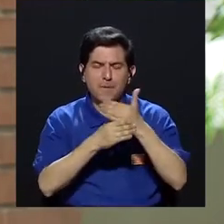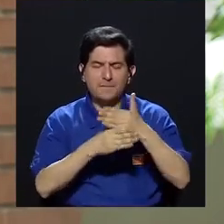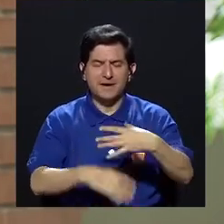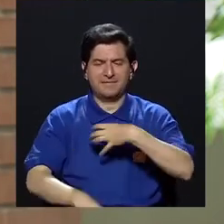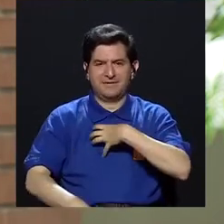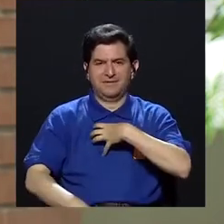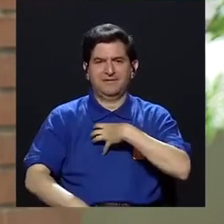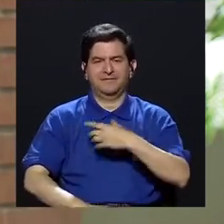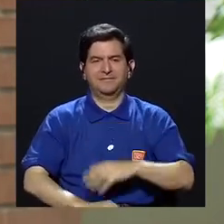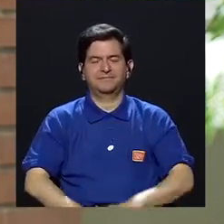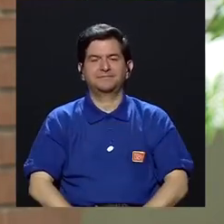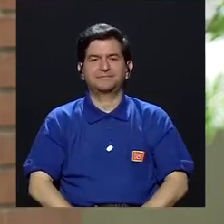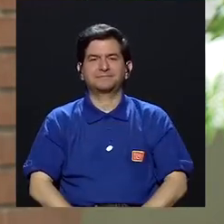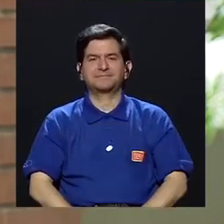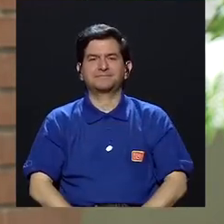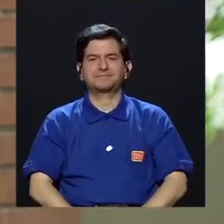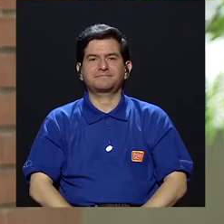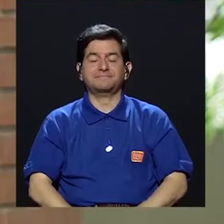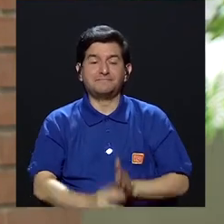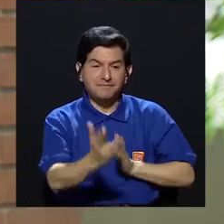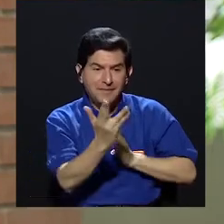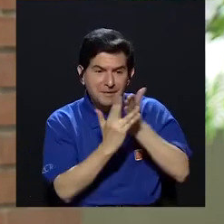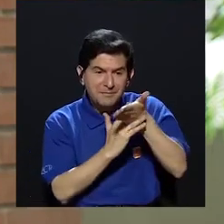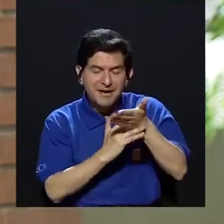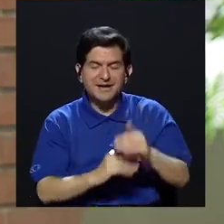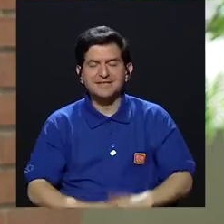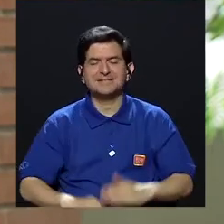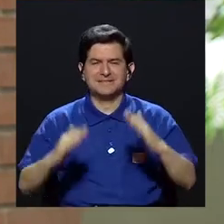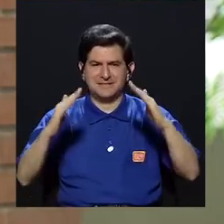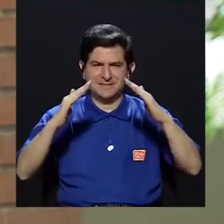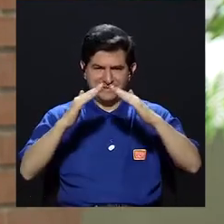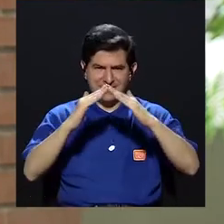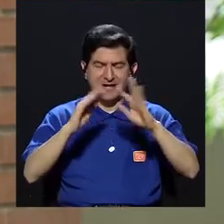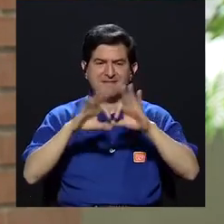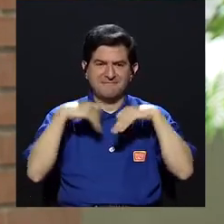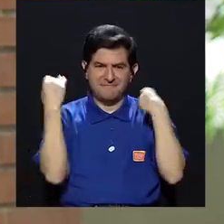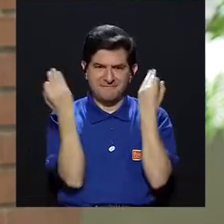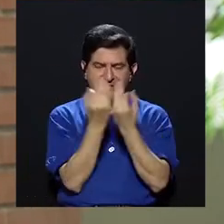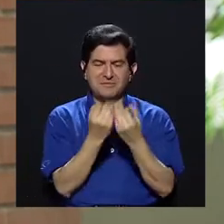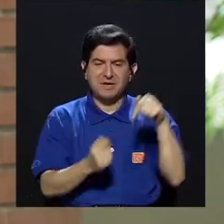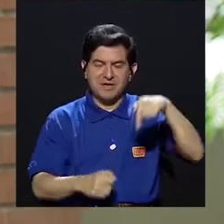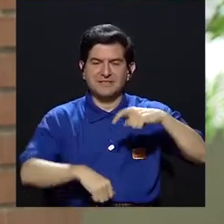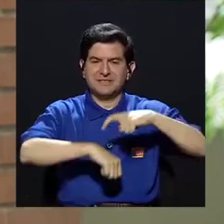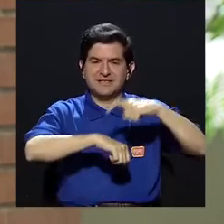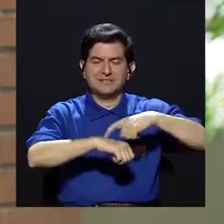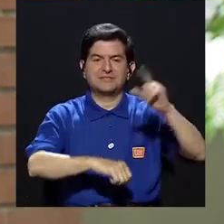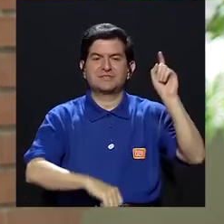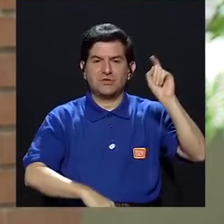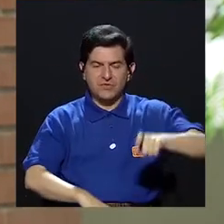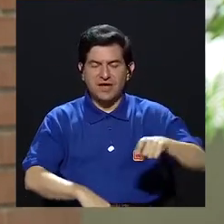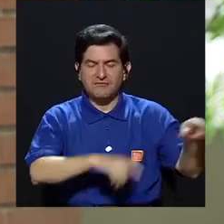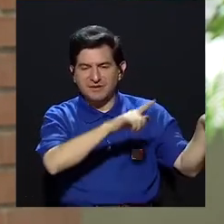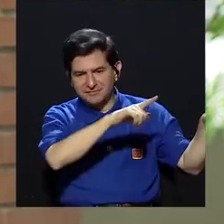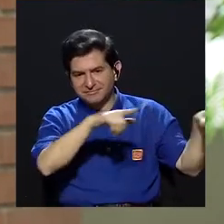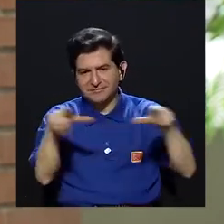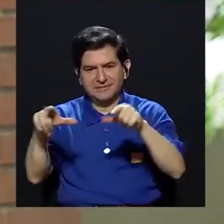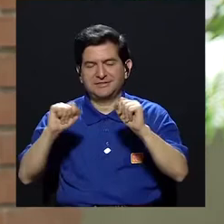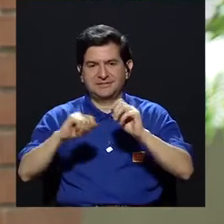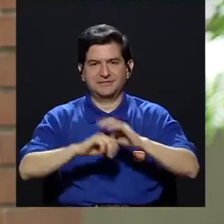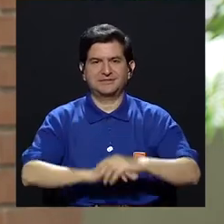también. Entonces, para accesar a una vivienda, las familias también hoy en día tienen que estar